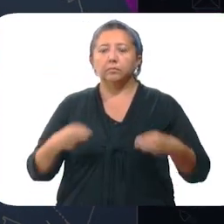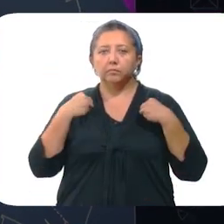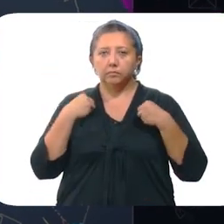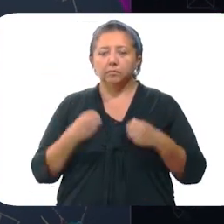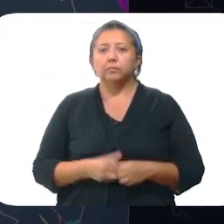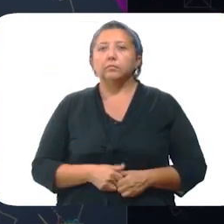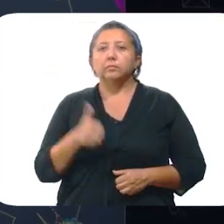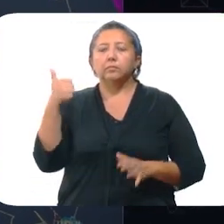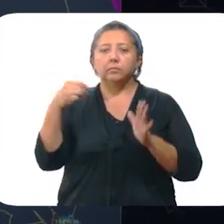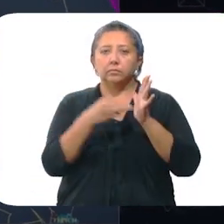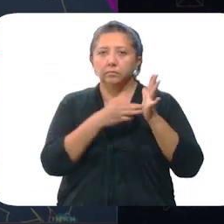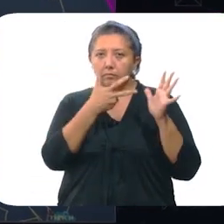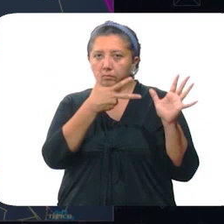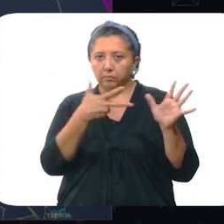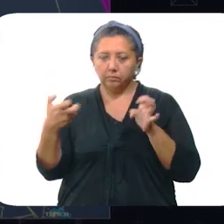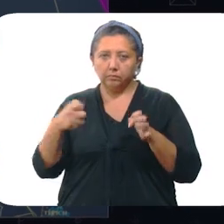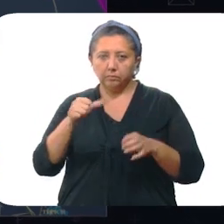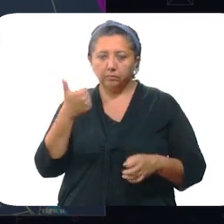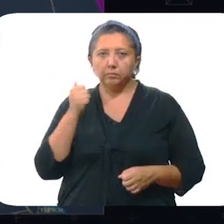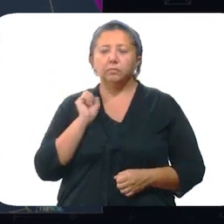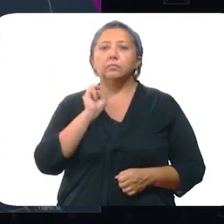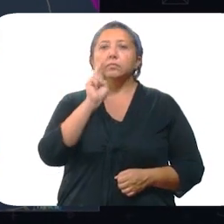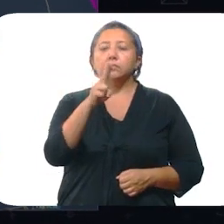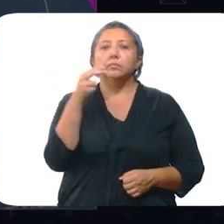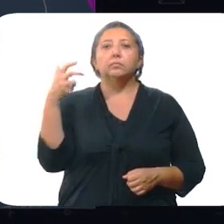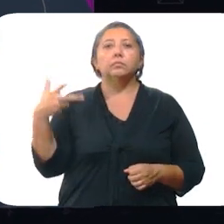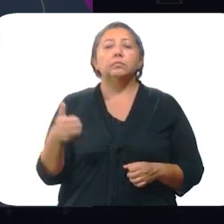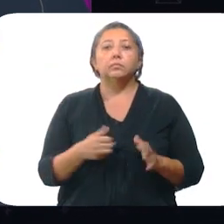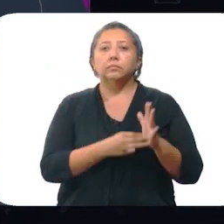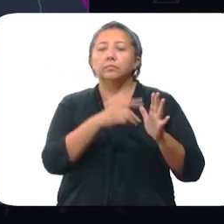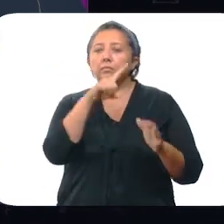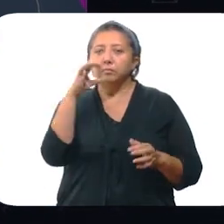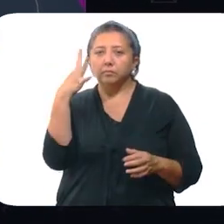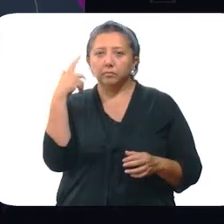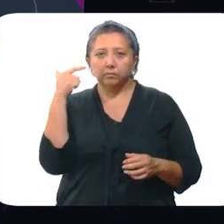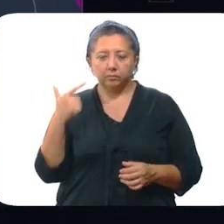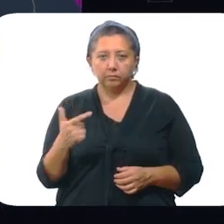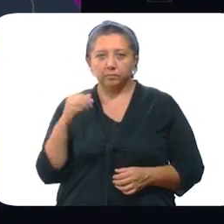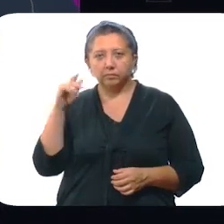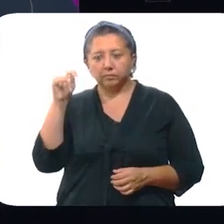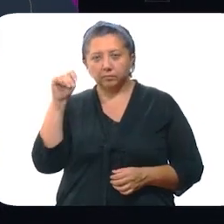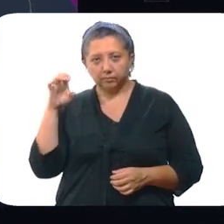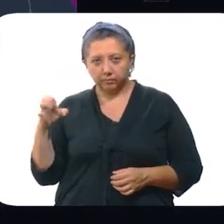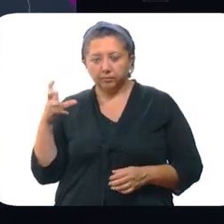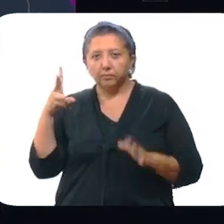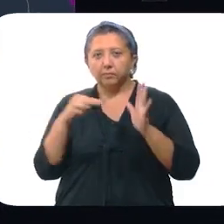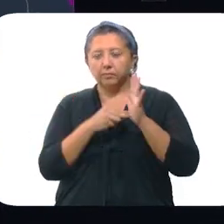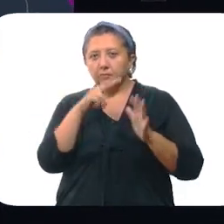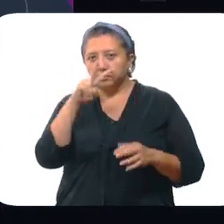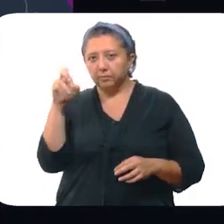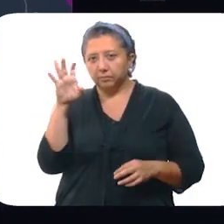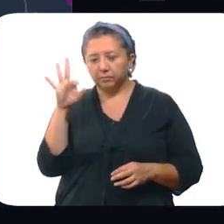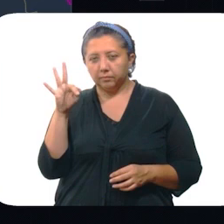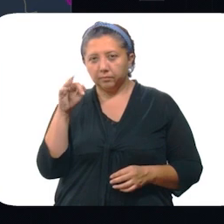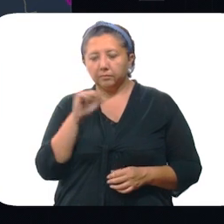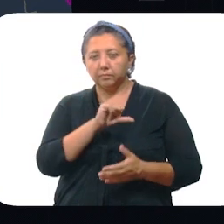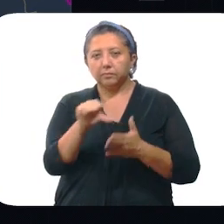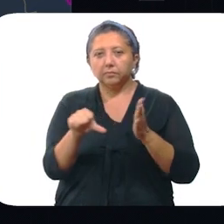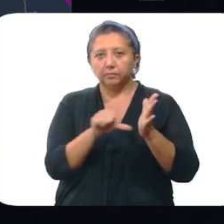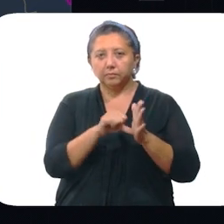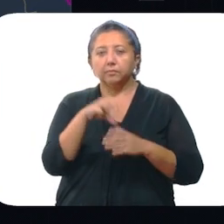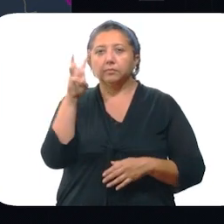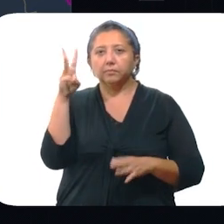viven 6.811 en la zona norte, 6.157 en la zona oriente, 2.240 en la zona